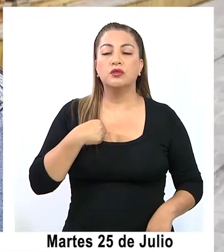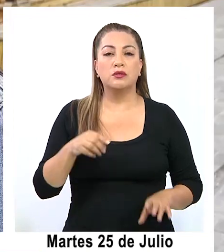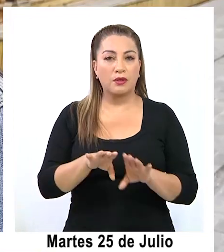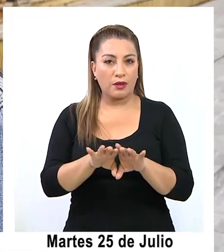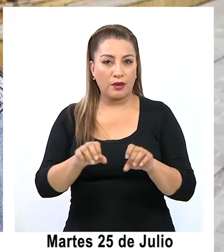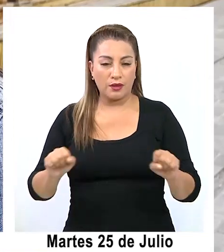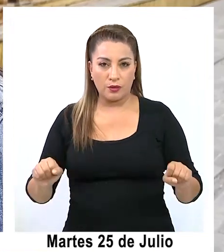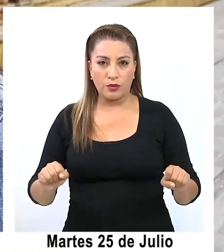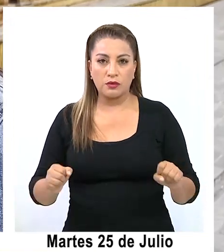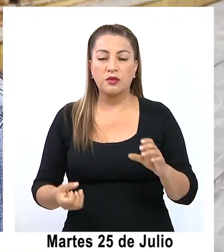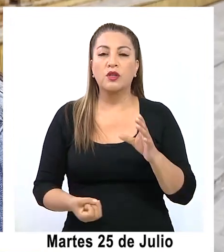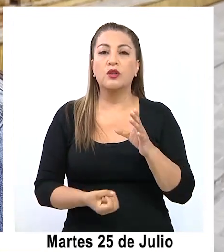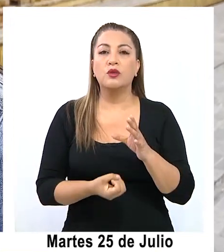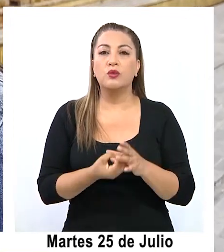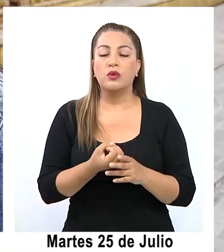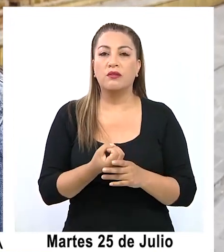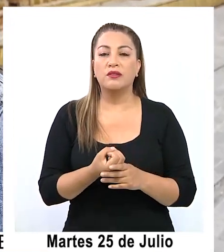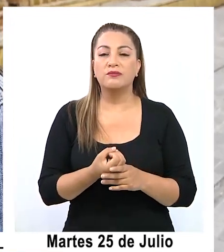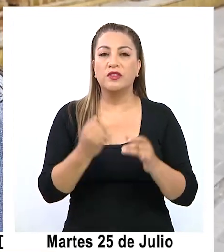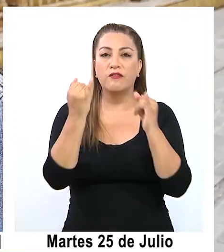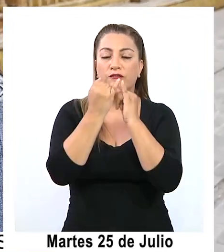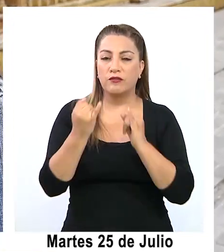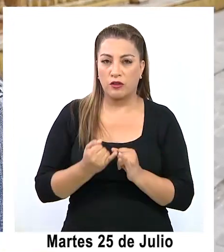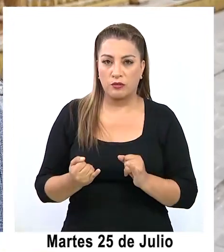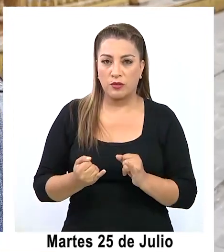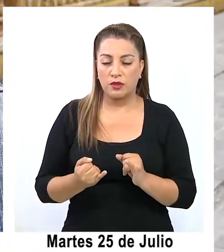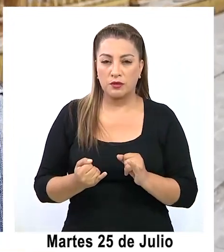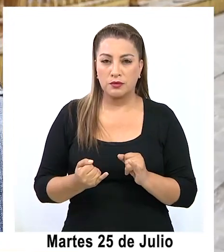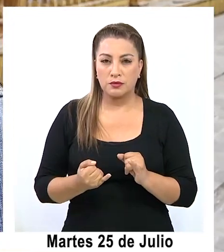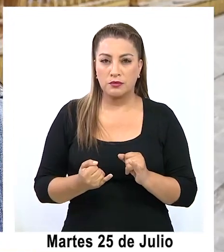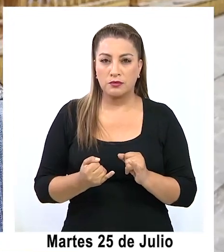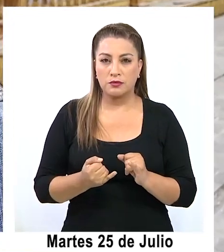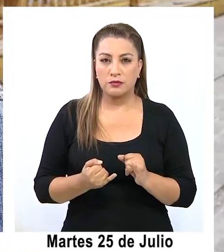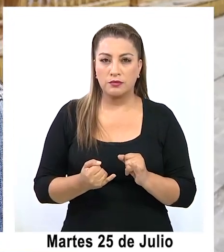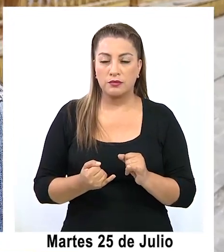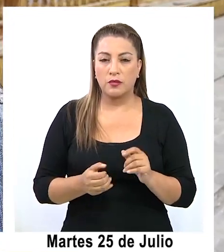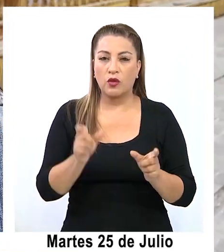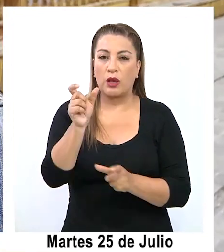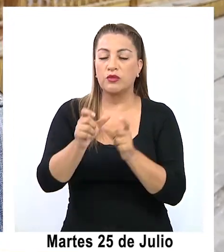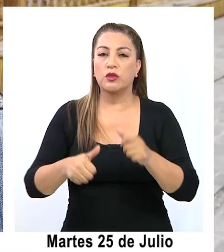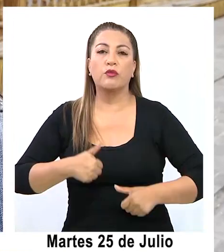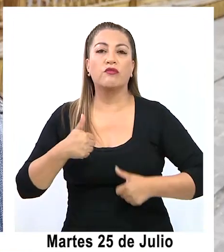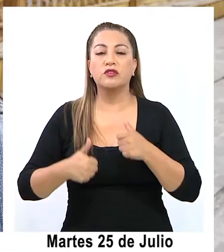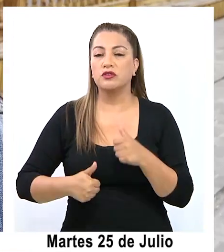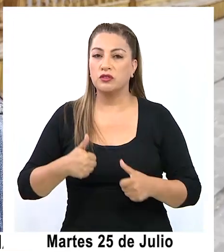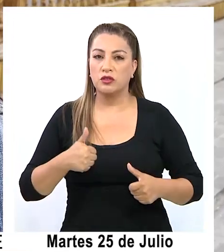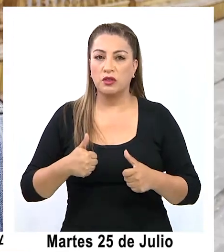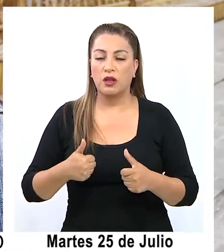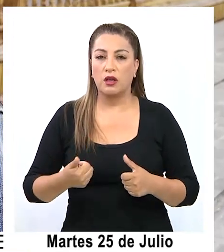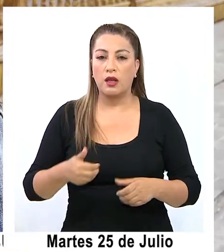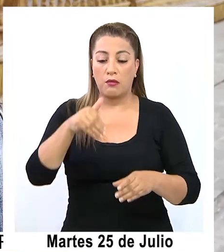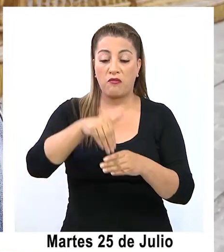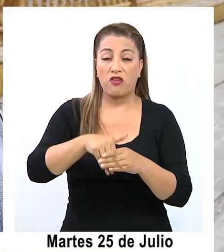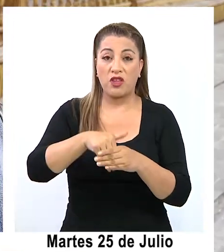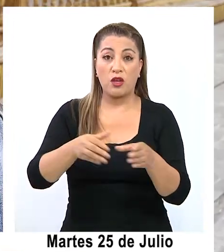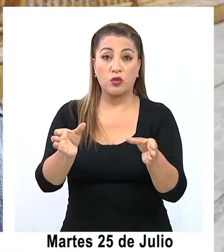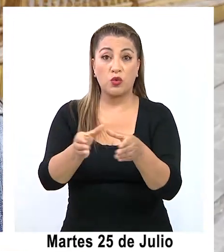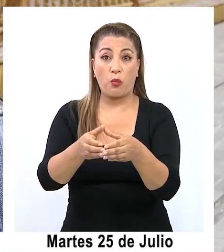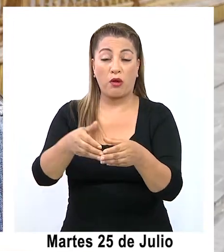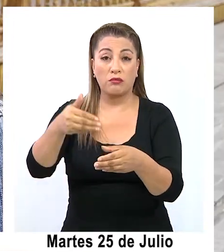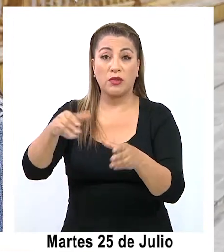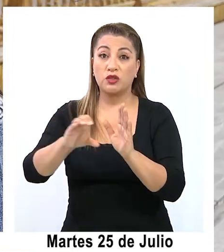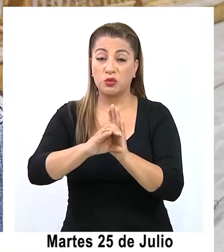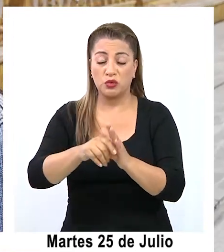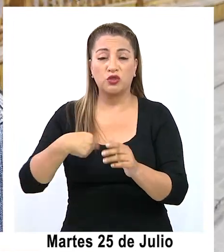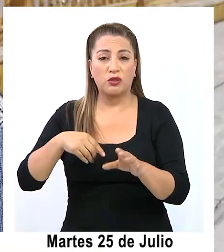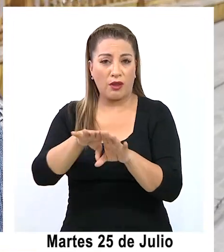acuerdo con el nuevo formato que se creó con los especialistas y con las personas que fueron votadas. Y